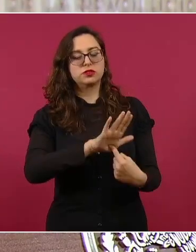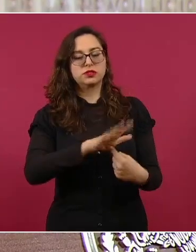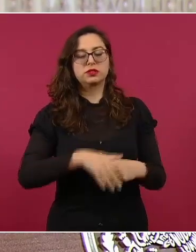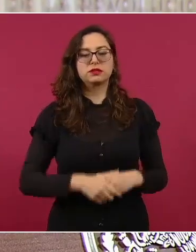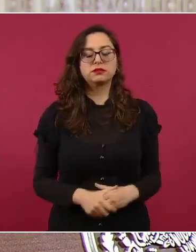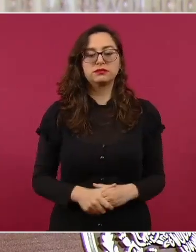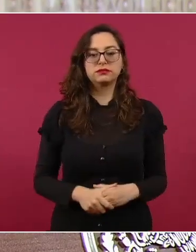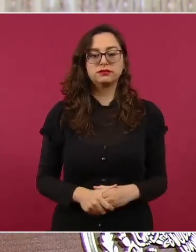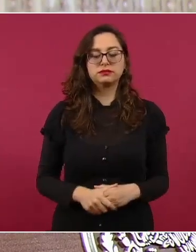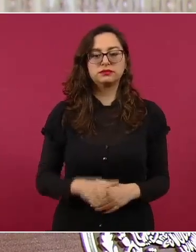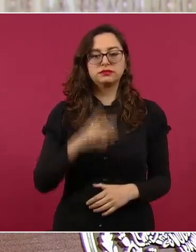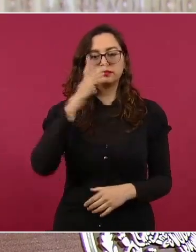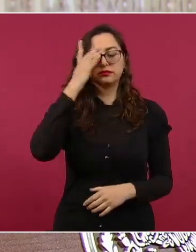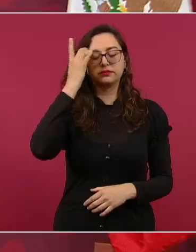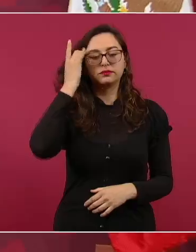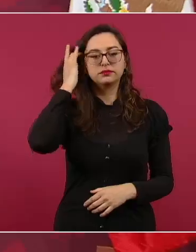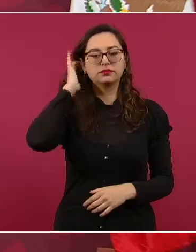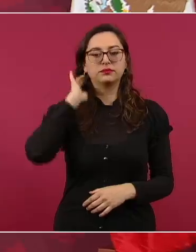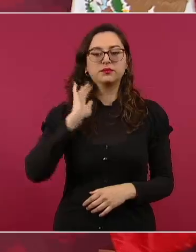Y